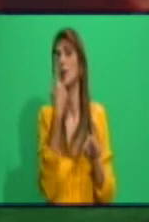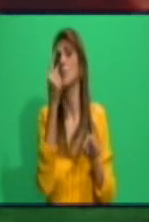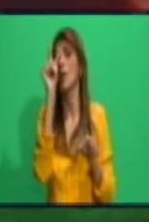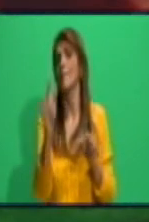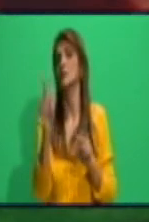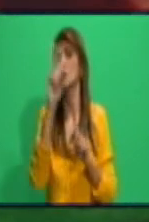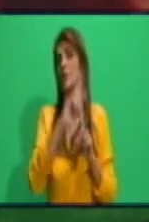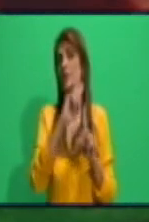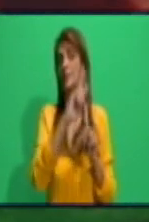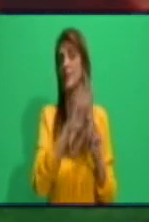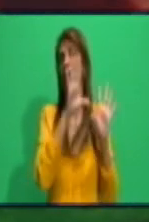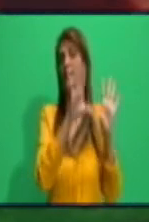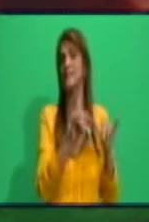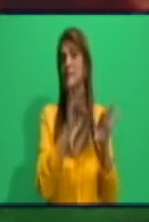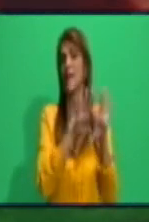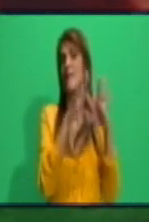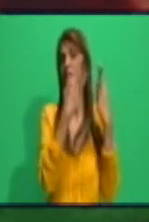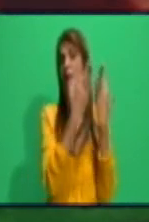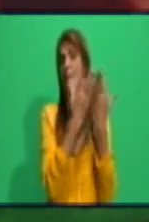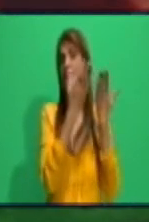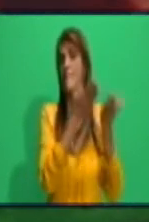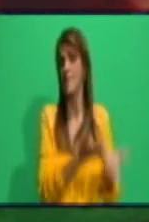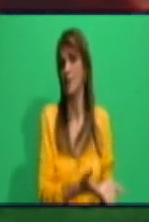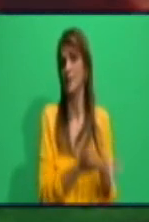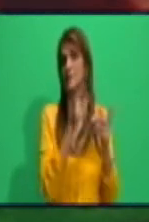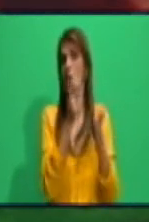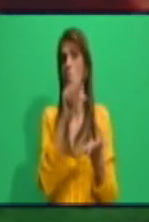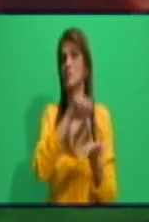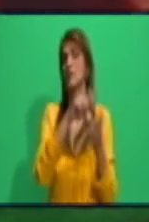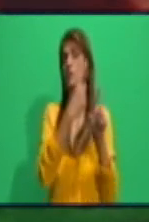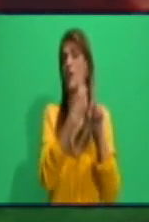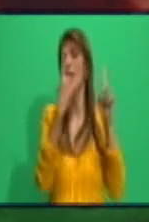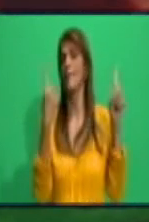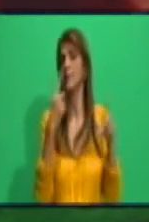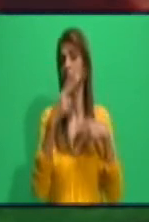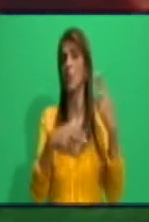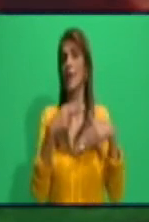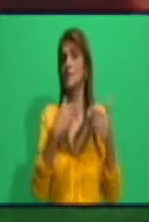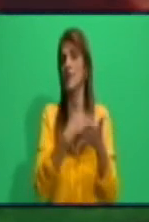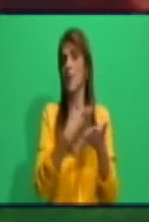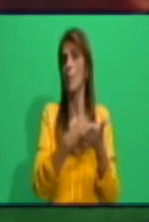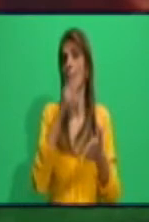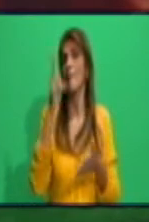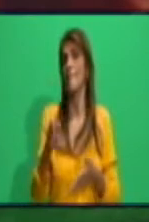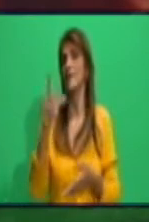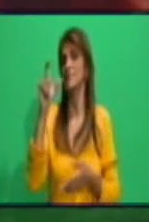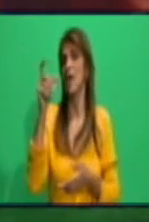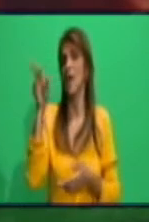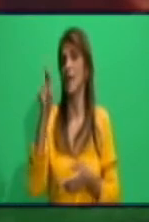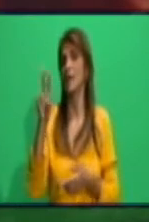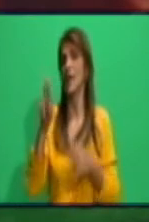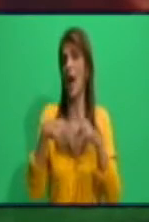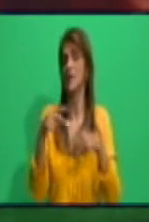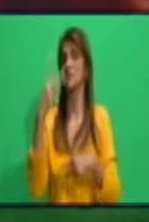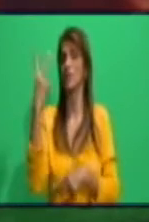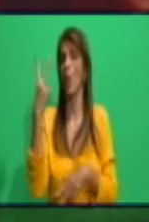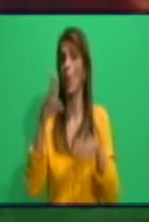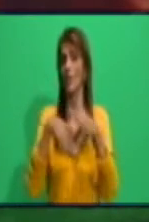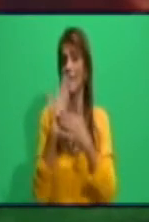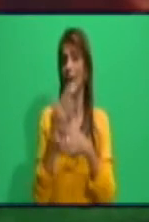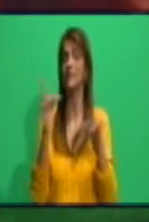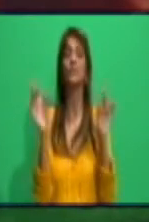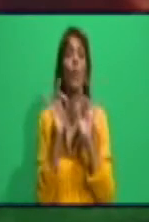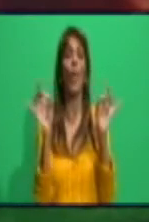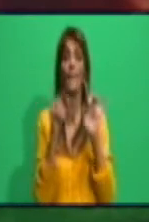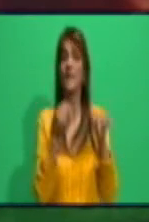que me dice que su familiar está en un centro de aislamiento, que le hicieron el PCR hace 2 días y todavía esa muestra no la han llevado para